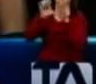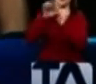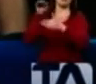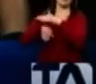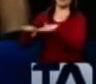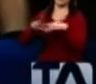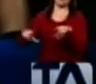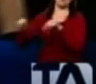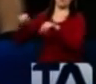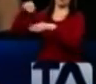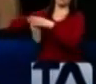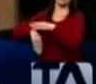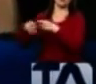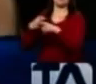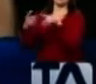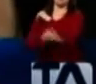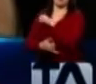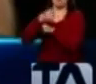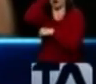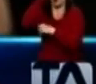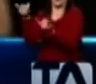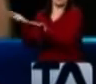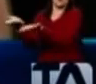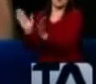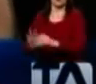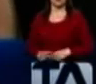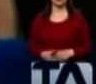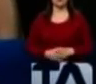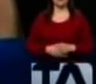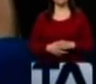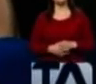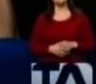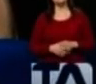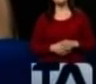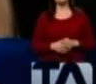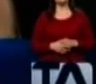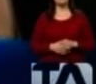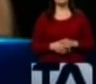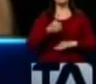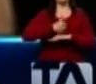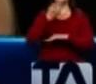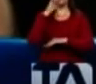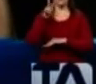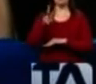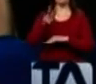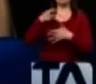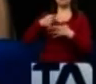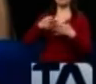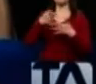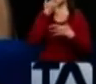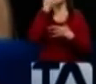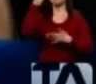irregular a cualquier país, en este caso Perú, y estimamos de que si las autoridades observan esos hechos,